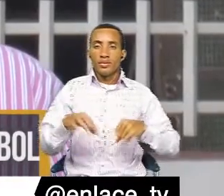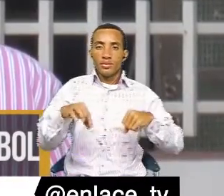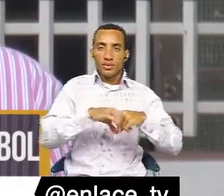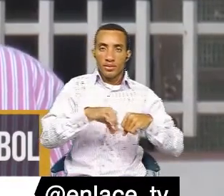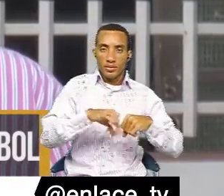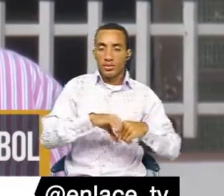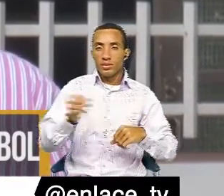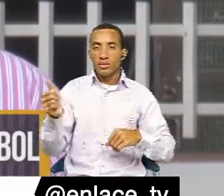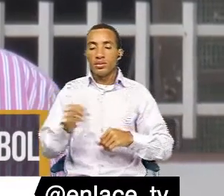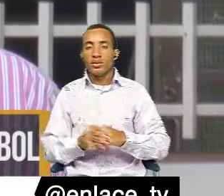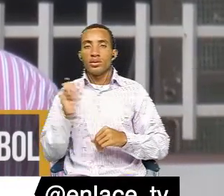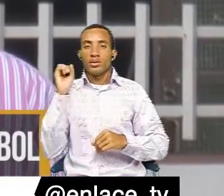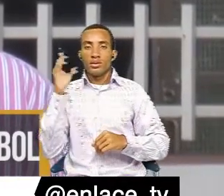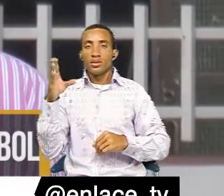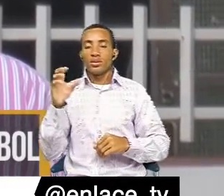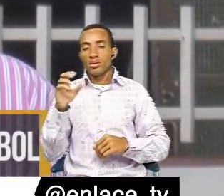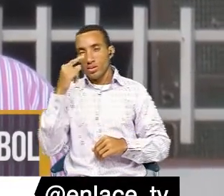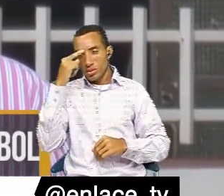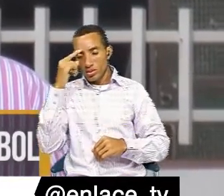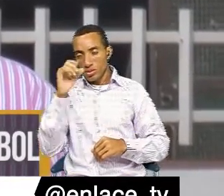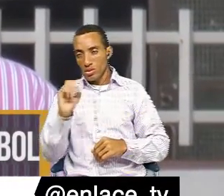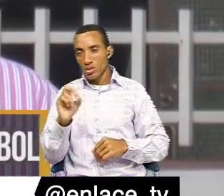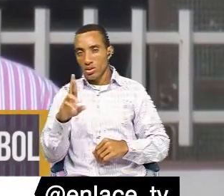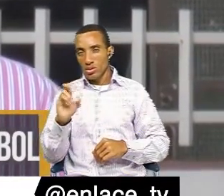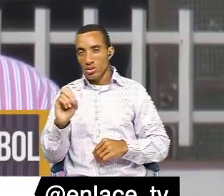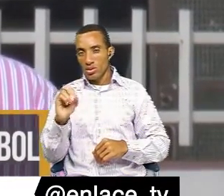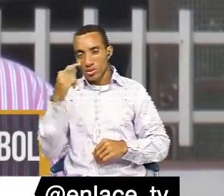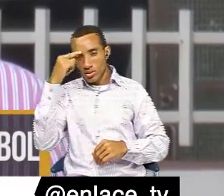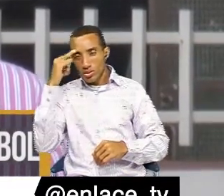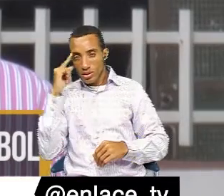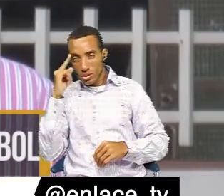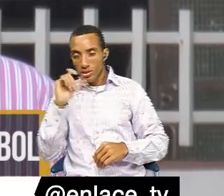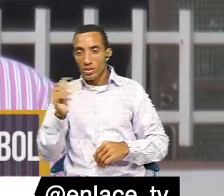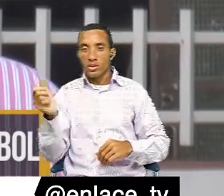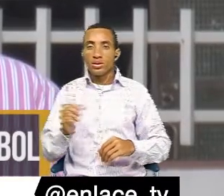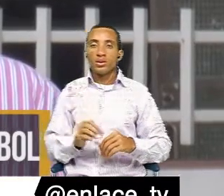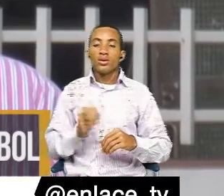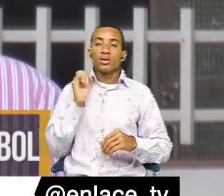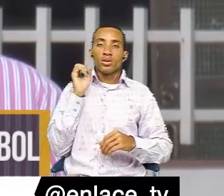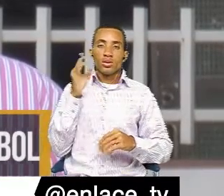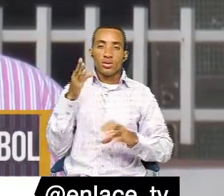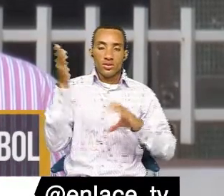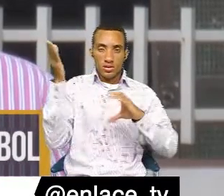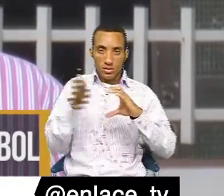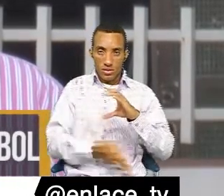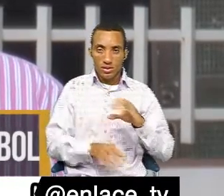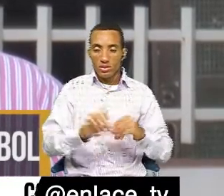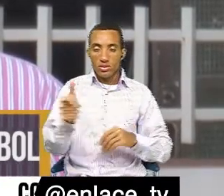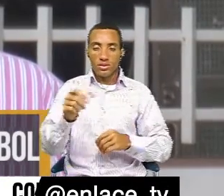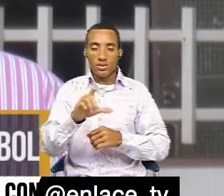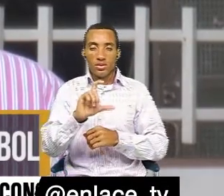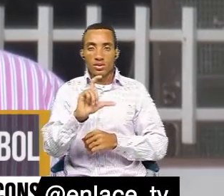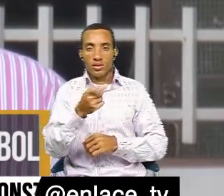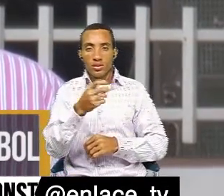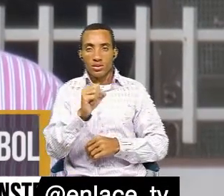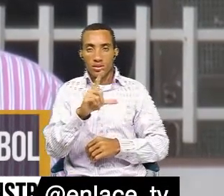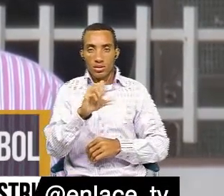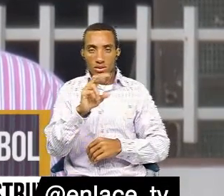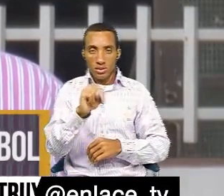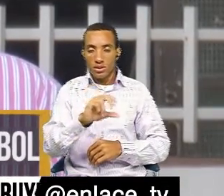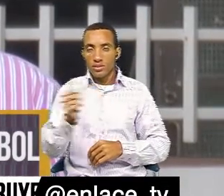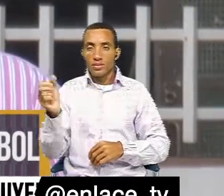Oro Negro, de gran campaña, el campeonato nacional, el Club Cincuentenario, que es local, el Club Galán, que es el equipo actual campeón, Club Topping,